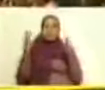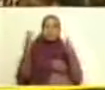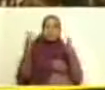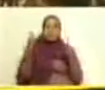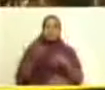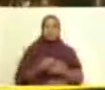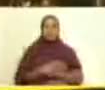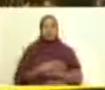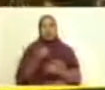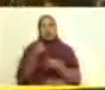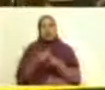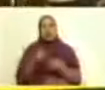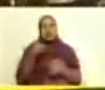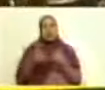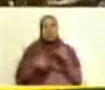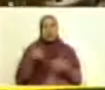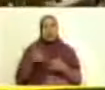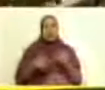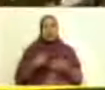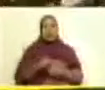Otro elemento